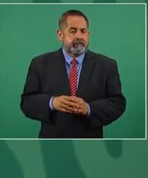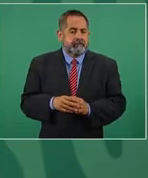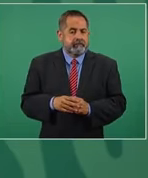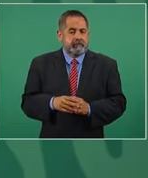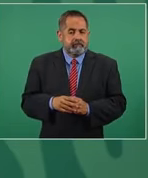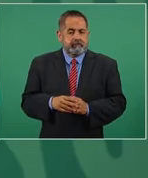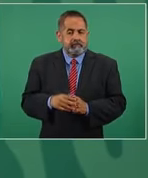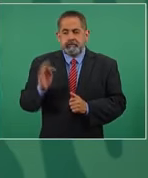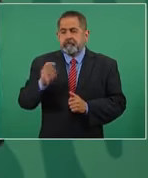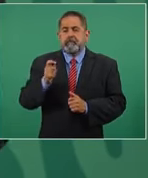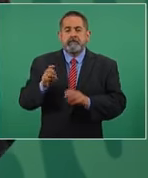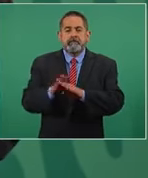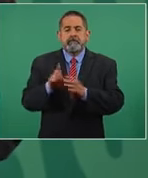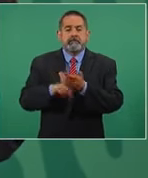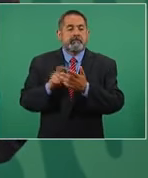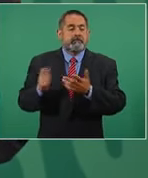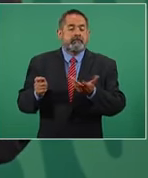si